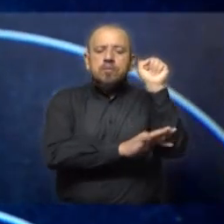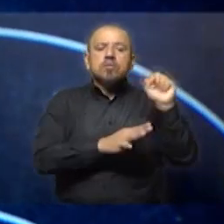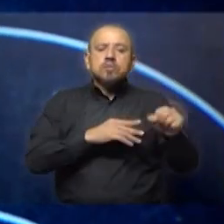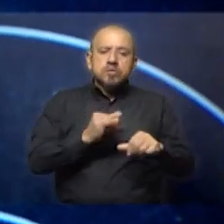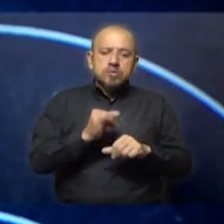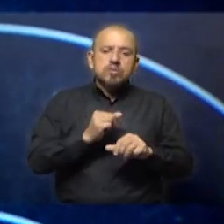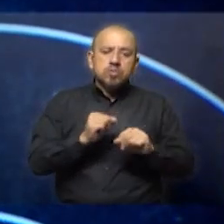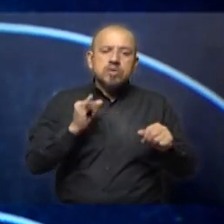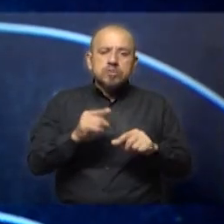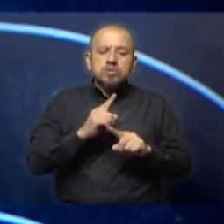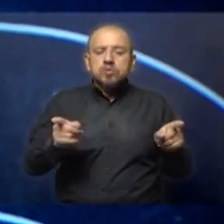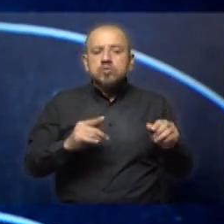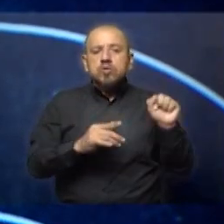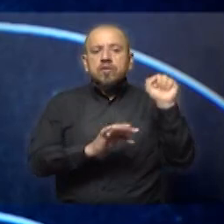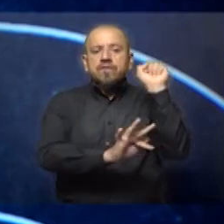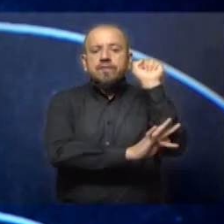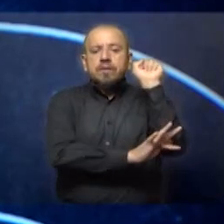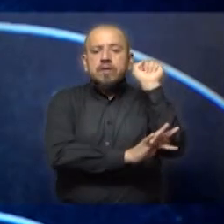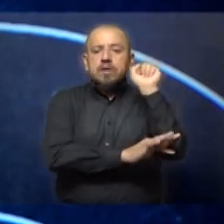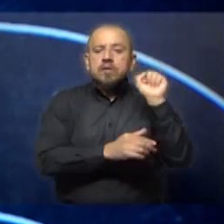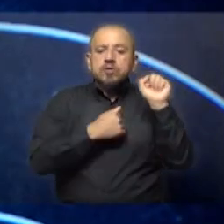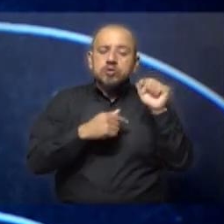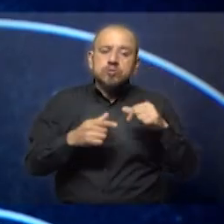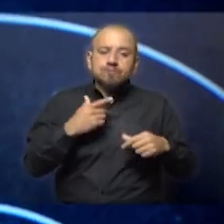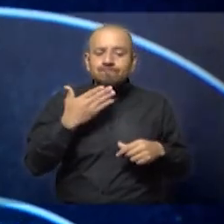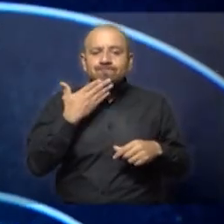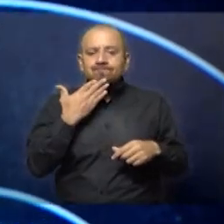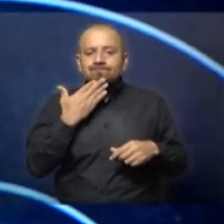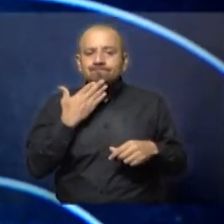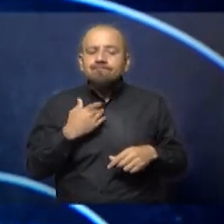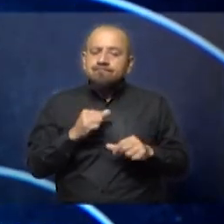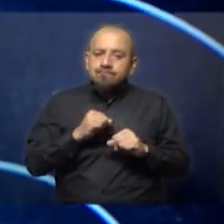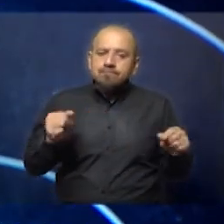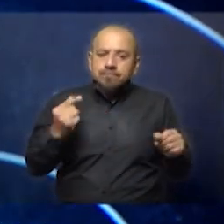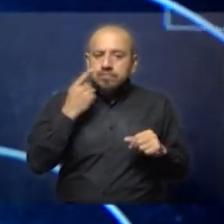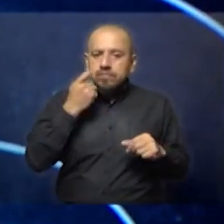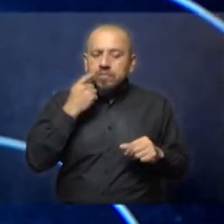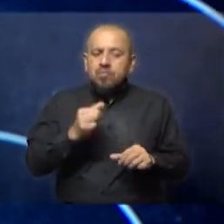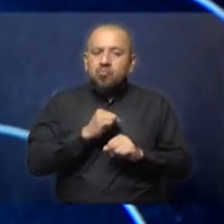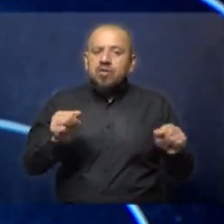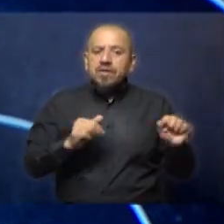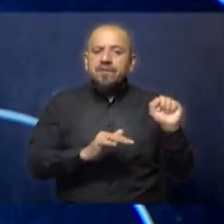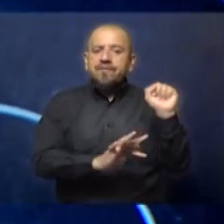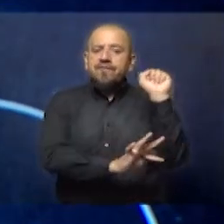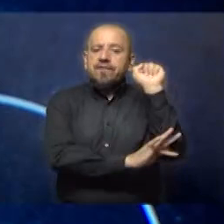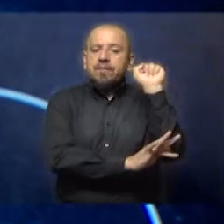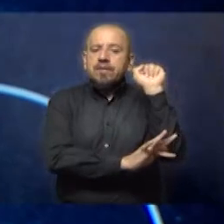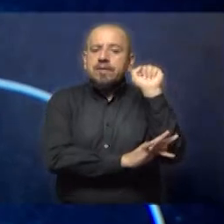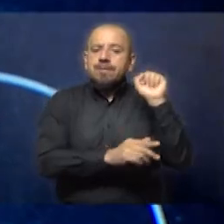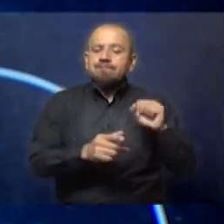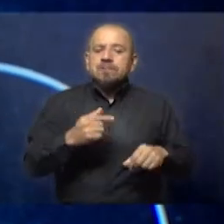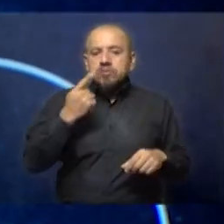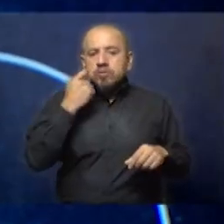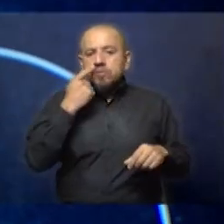pueden ser o no pueden ser feministas yo tengo grandes dudas de que puedan ser feminista y cargo esas dudas